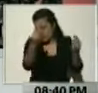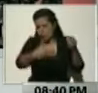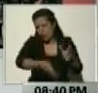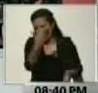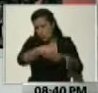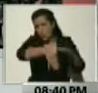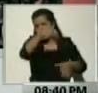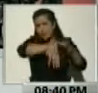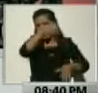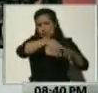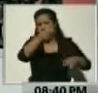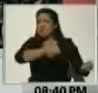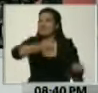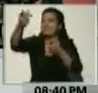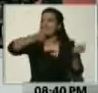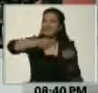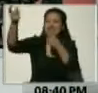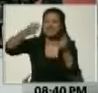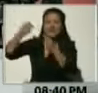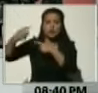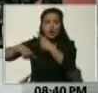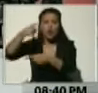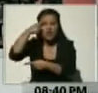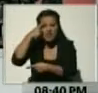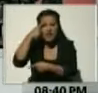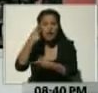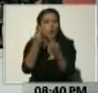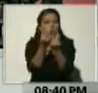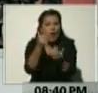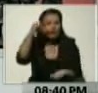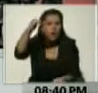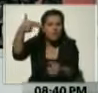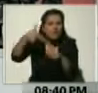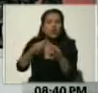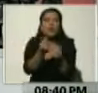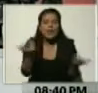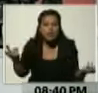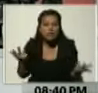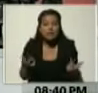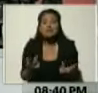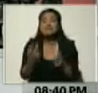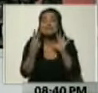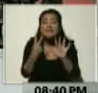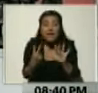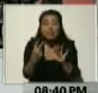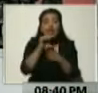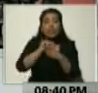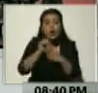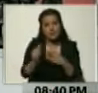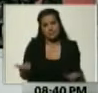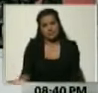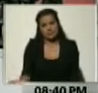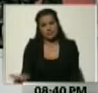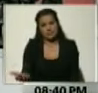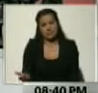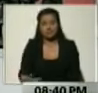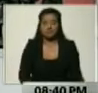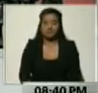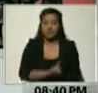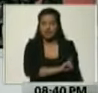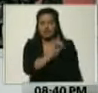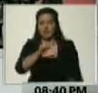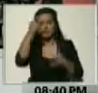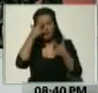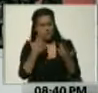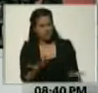consolidar el precio del petróleo, pero hacia abajo. $7 llegó el barril de petróleo. El comandante Chávez llegó a la presidencia con